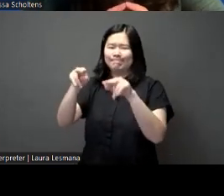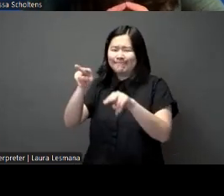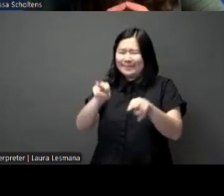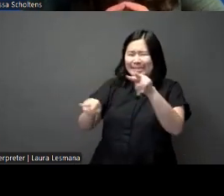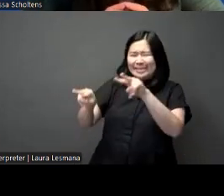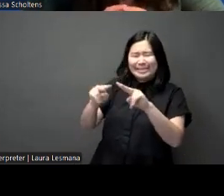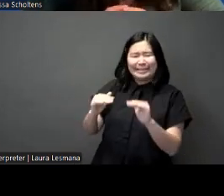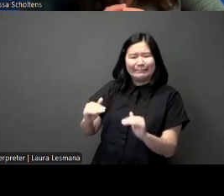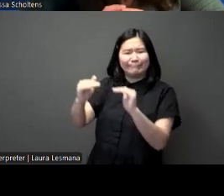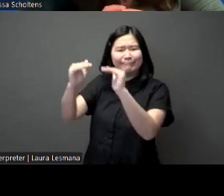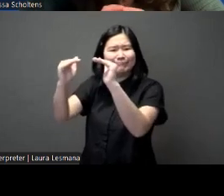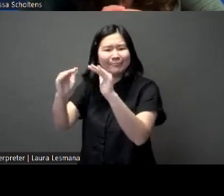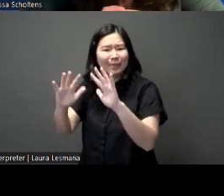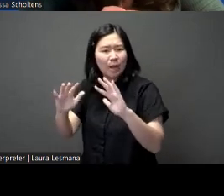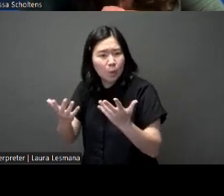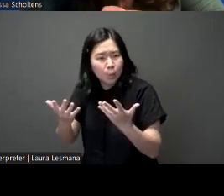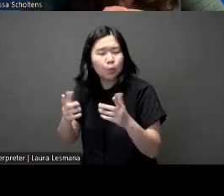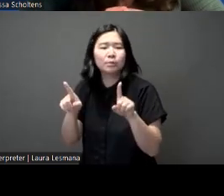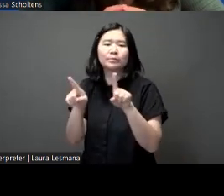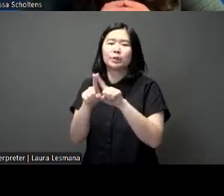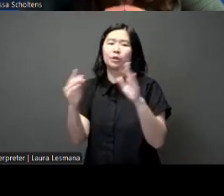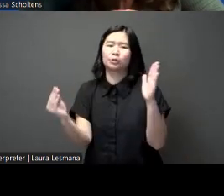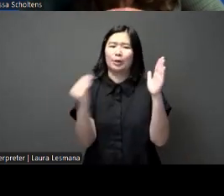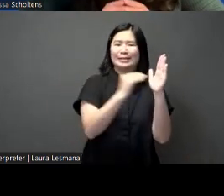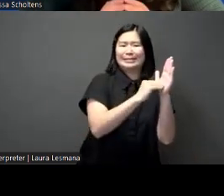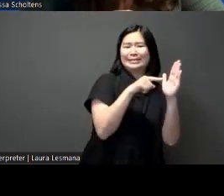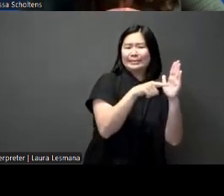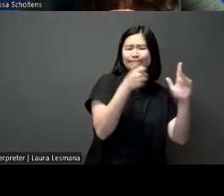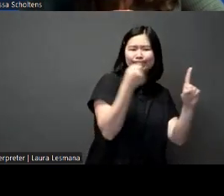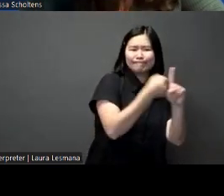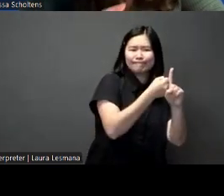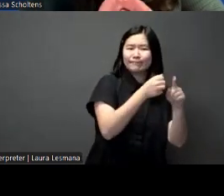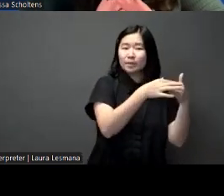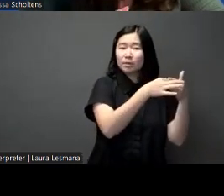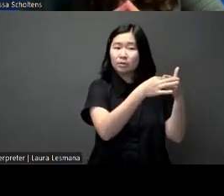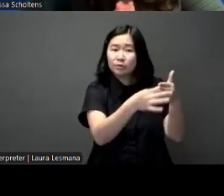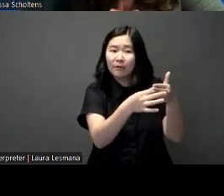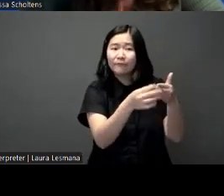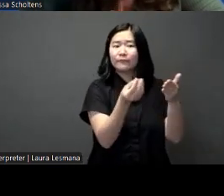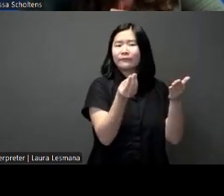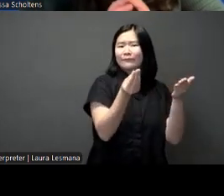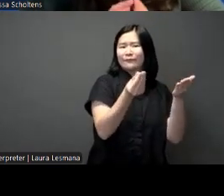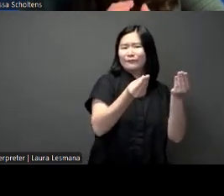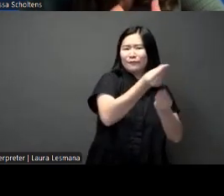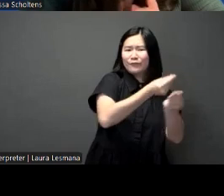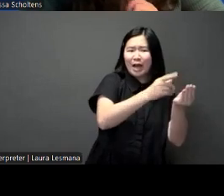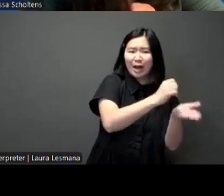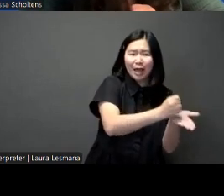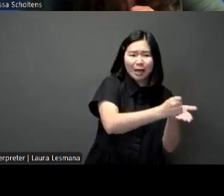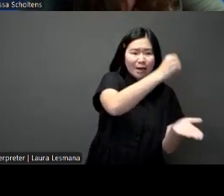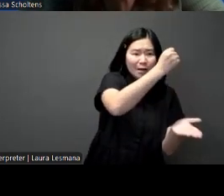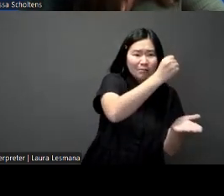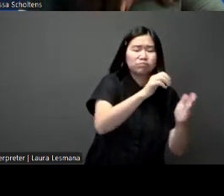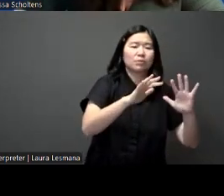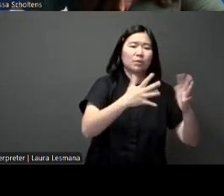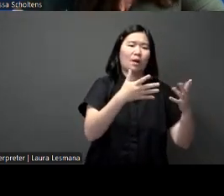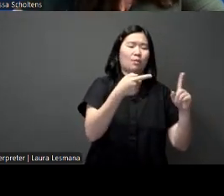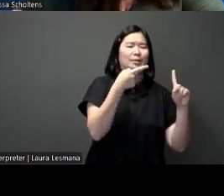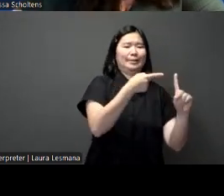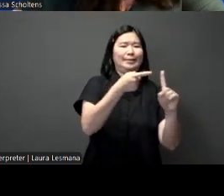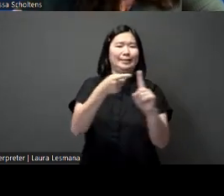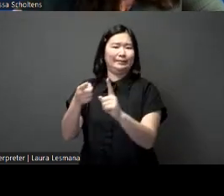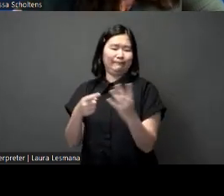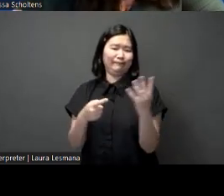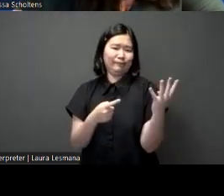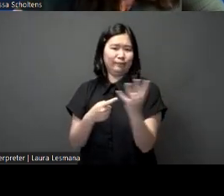integrate herramientas social y los determinants into enfoques para programmatic integrar action, estos determinantes featuring sociales a las experiences acciones across the programáticas, region. Now, presentando let's take experiencias a de quick toda la look at our